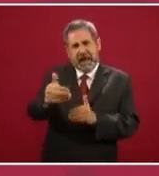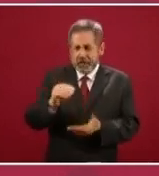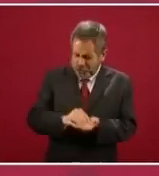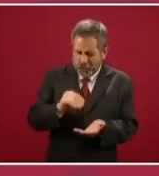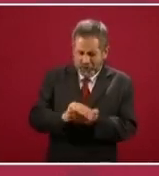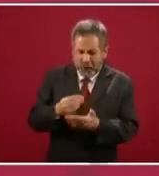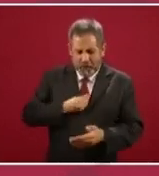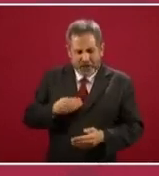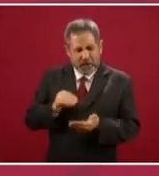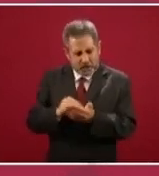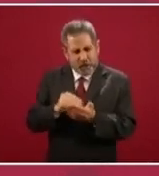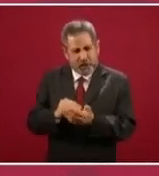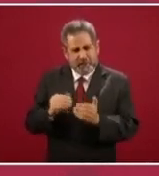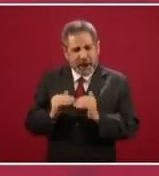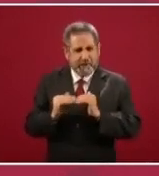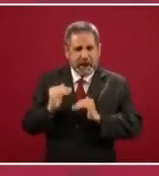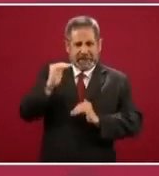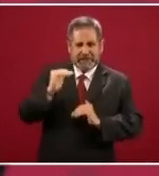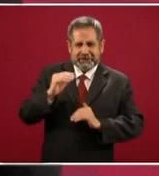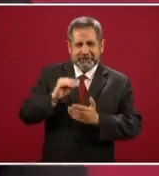aguantamos.